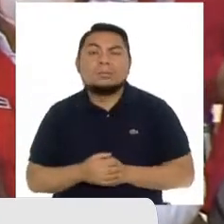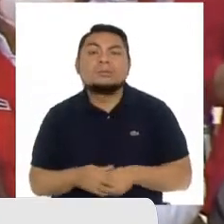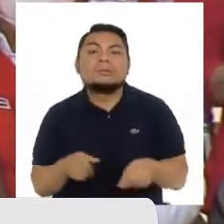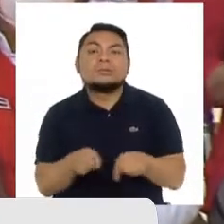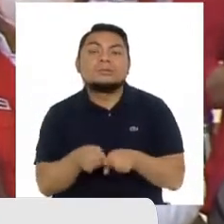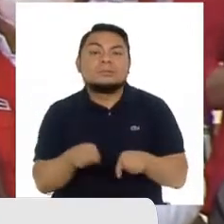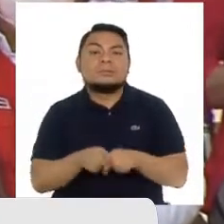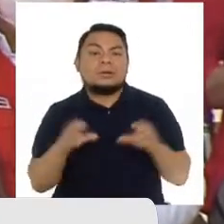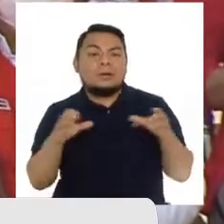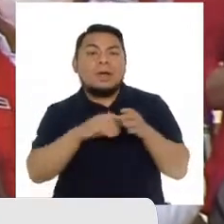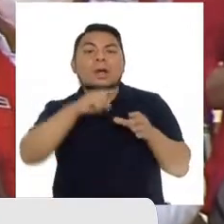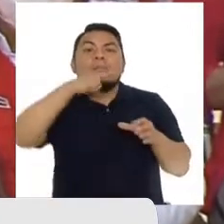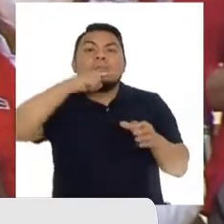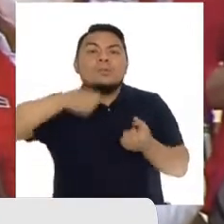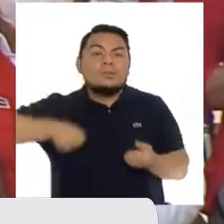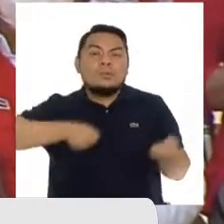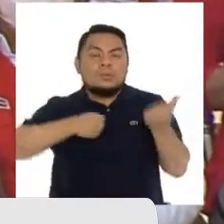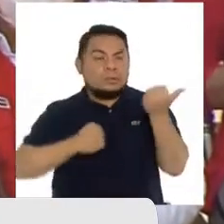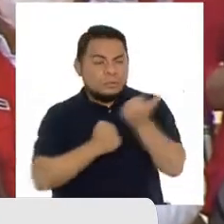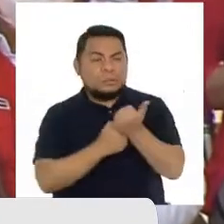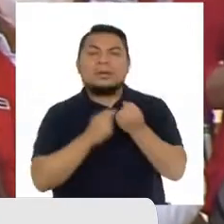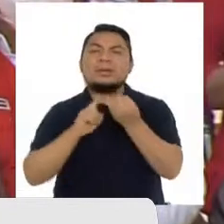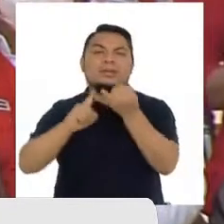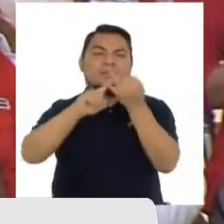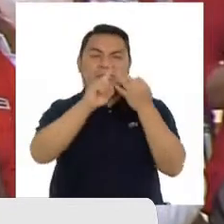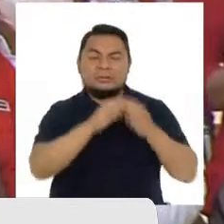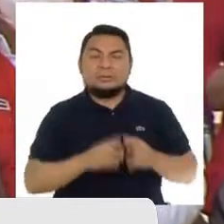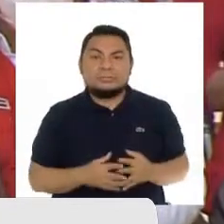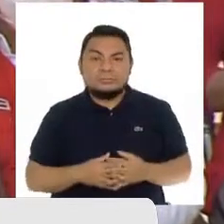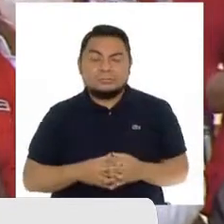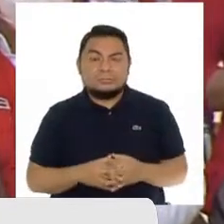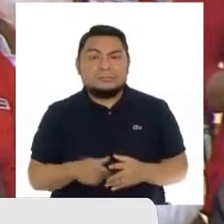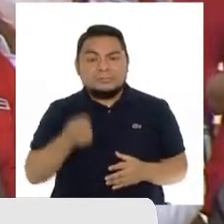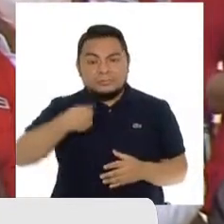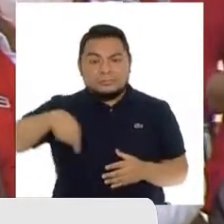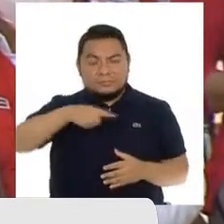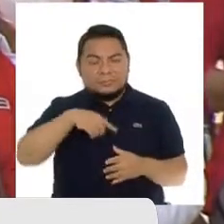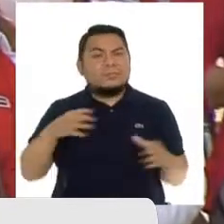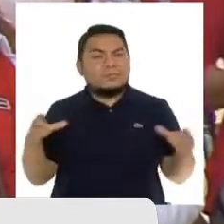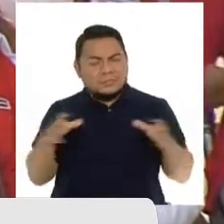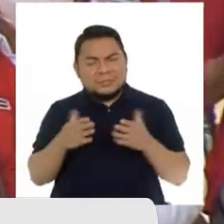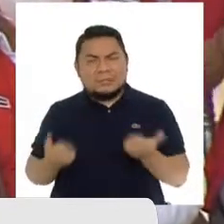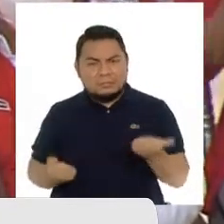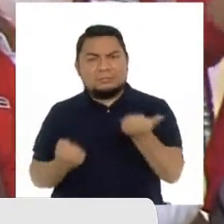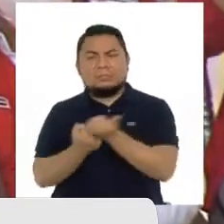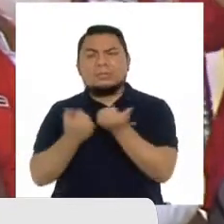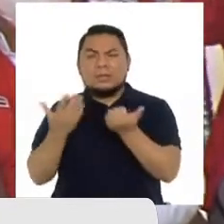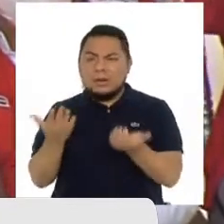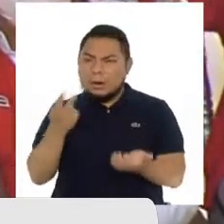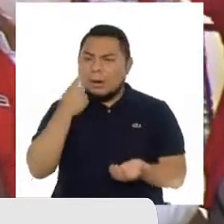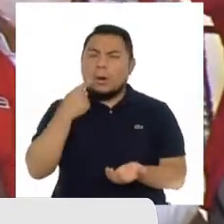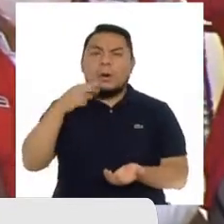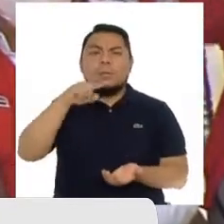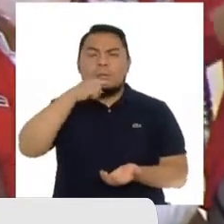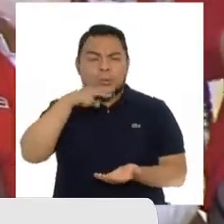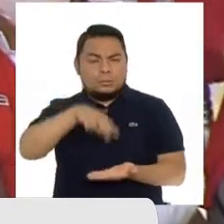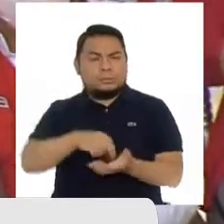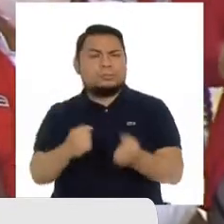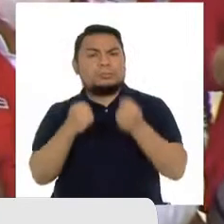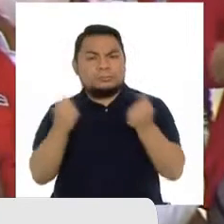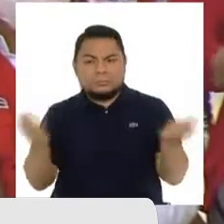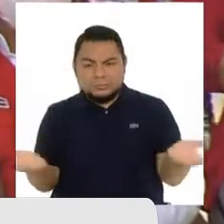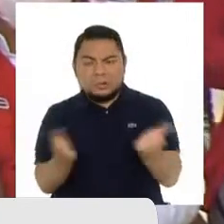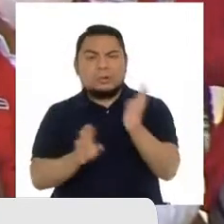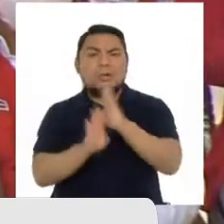de la mujer rural entre otros vamos a reivindicar a más de 2 millones de hombres y mujeres del campo